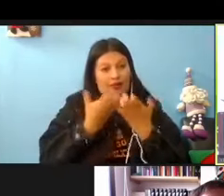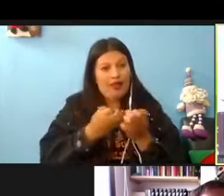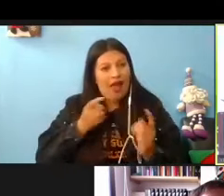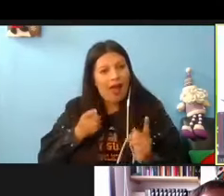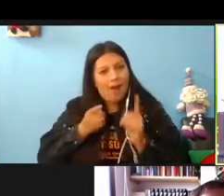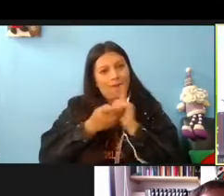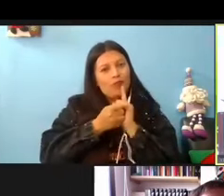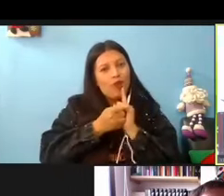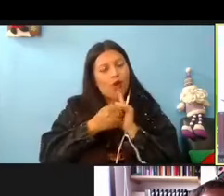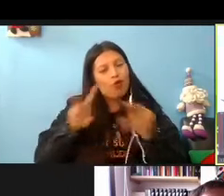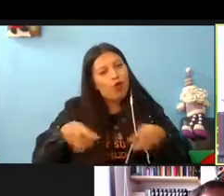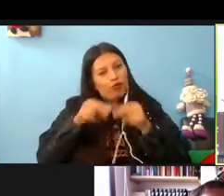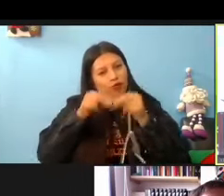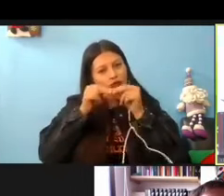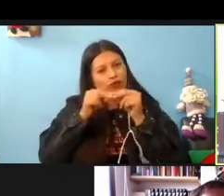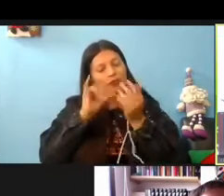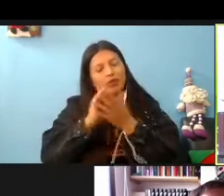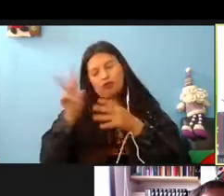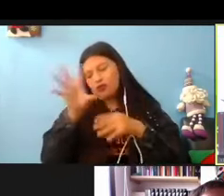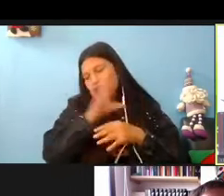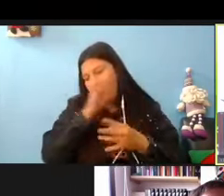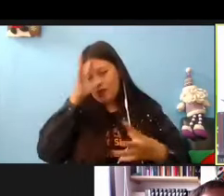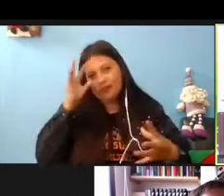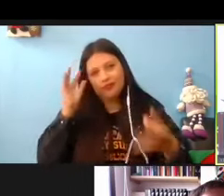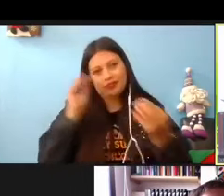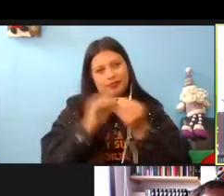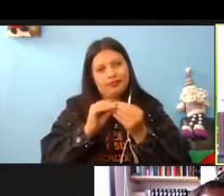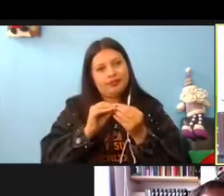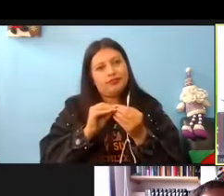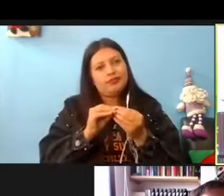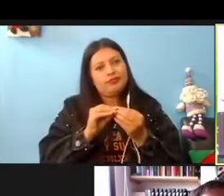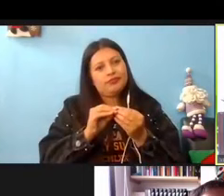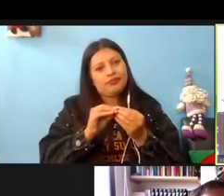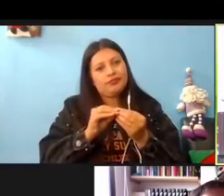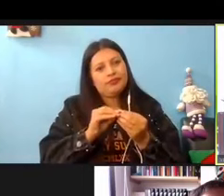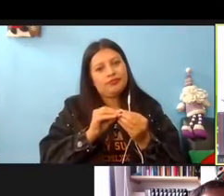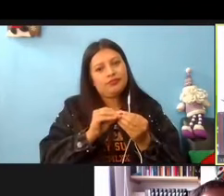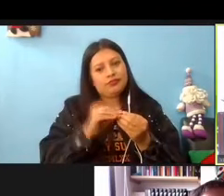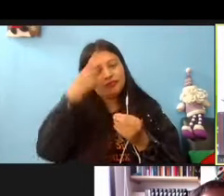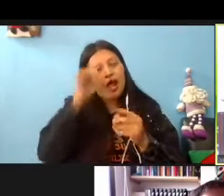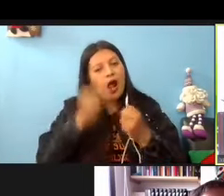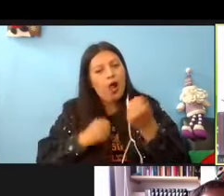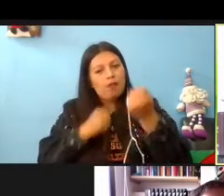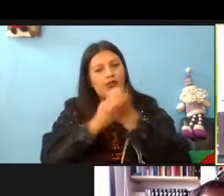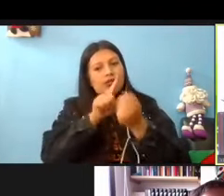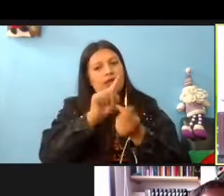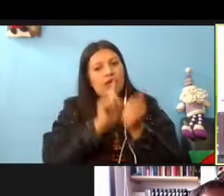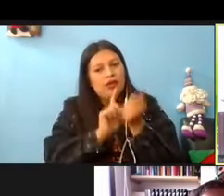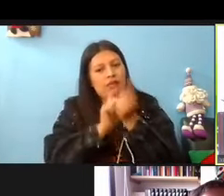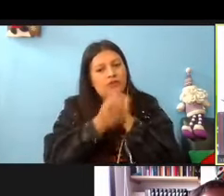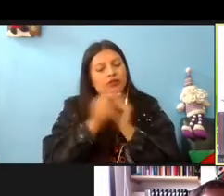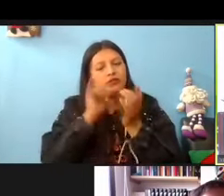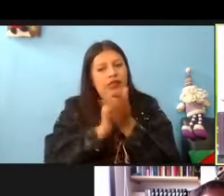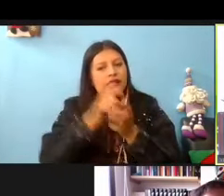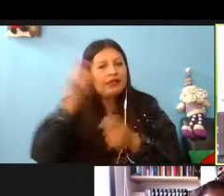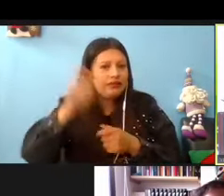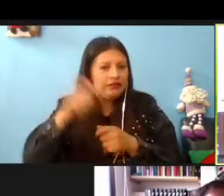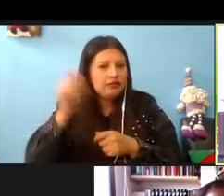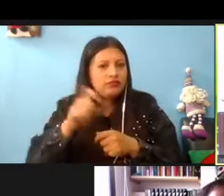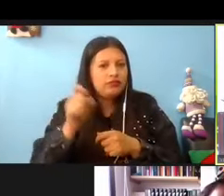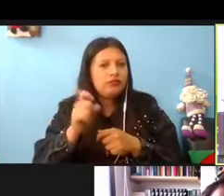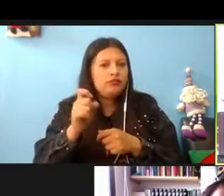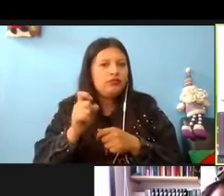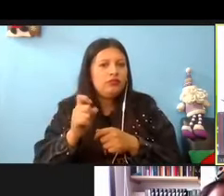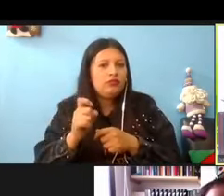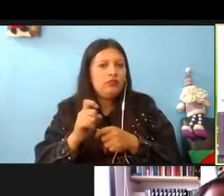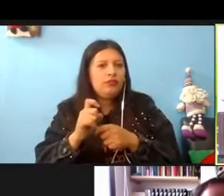de la sociedad y en eso creo que estamos de acuerdo. Y para apoyar ese cambio es que necesitamos de